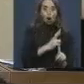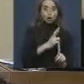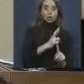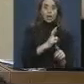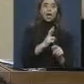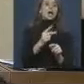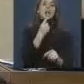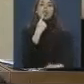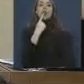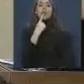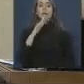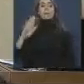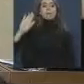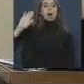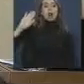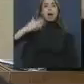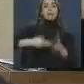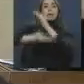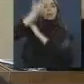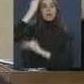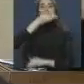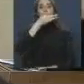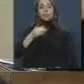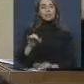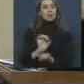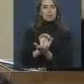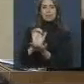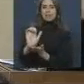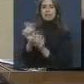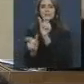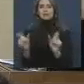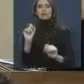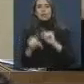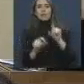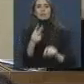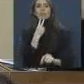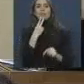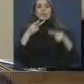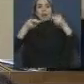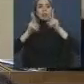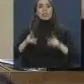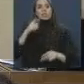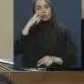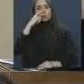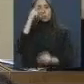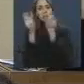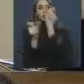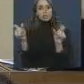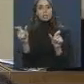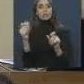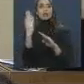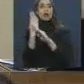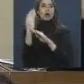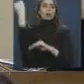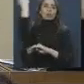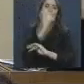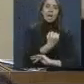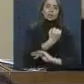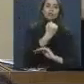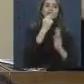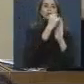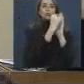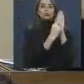deshonrar su palabra empeñada. Es patético que los defensores de la vida y los derechos humanos hoy día traicionen sus principios y